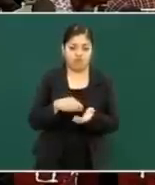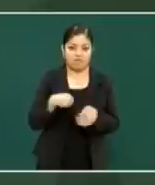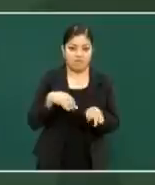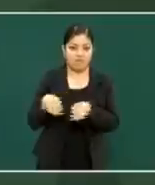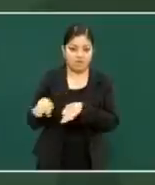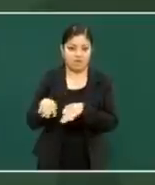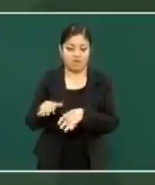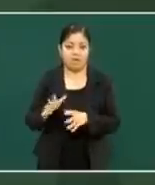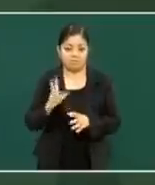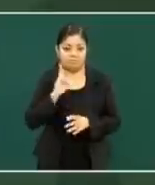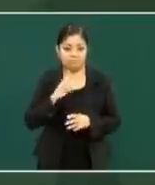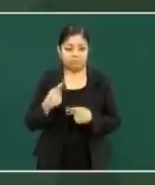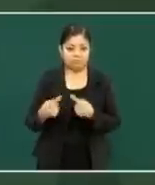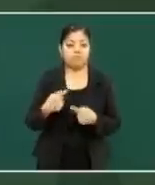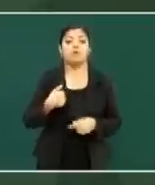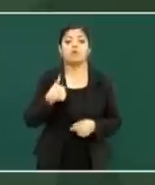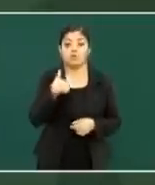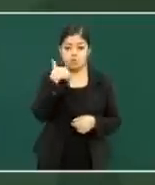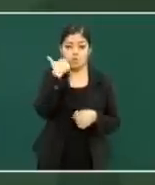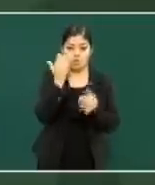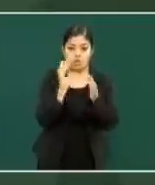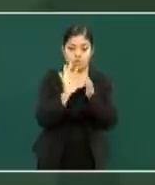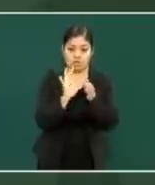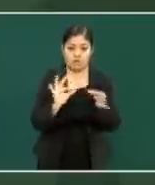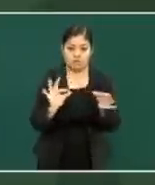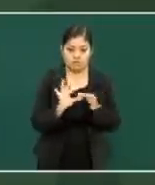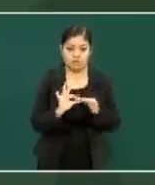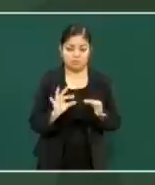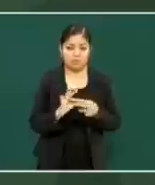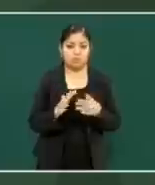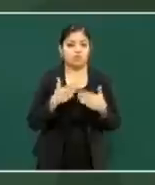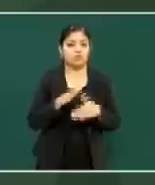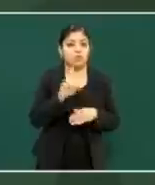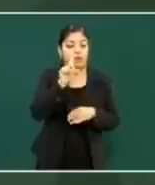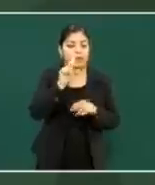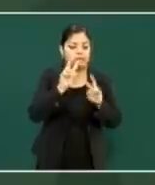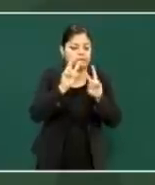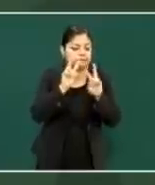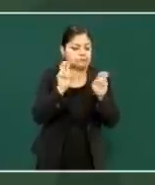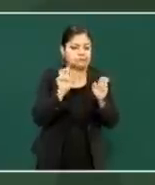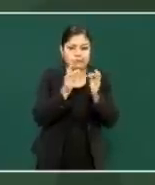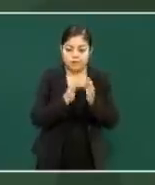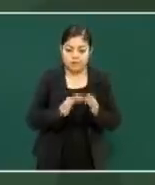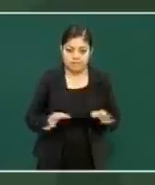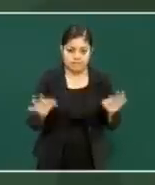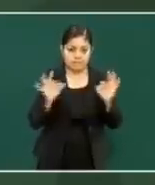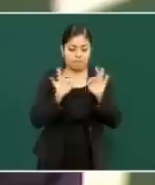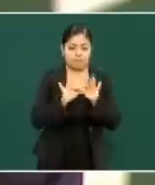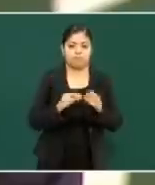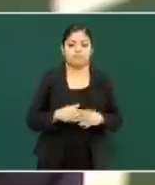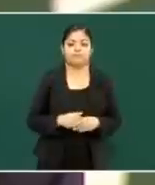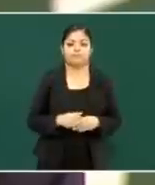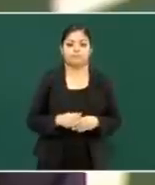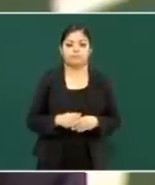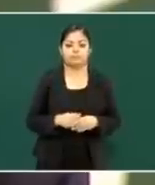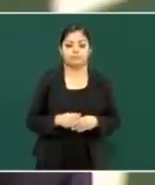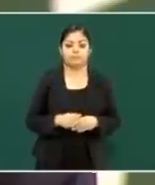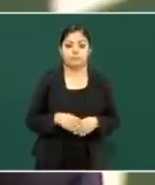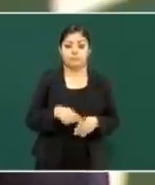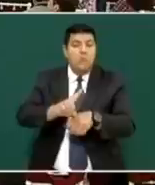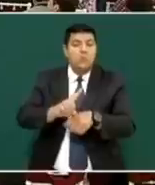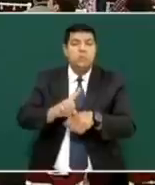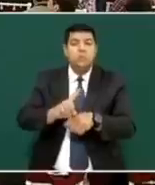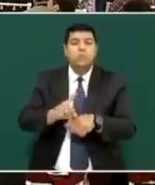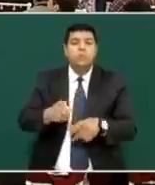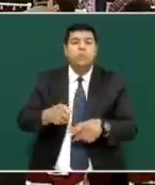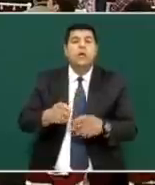comentó sobre el encuentro que sostuvo con el presidente de la comisión nacional de los derechos humanos quien le sugirió un mando civil para la guardia nacional